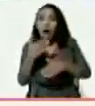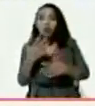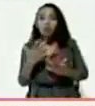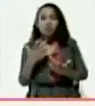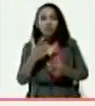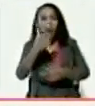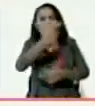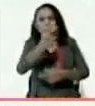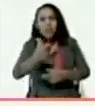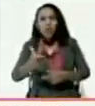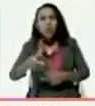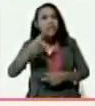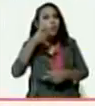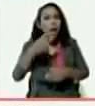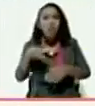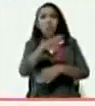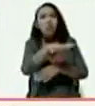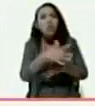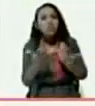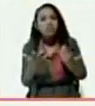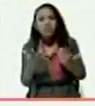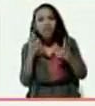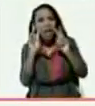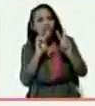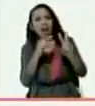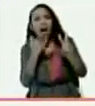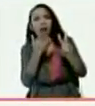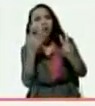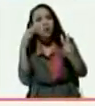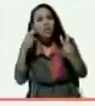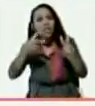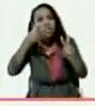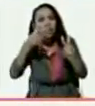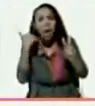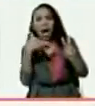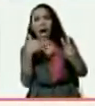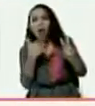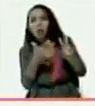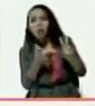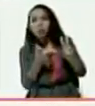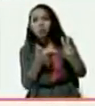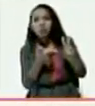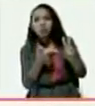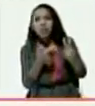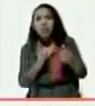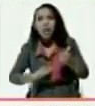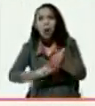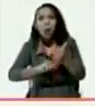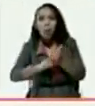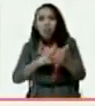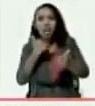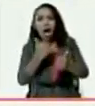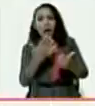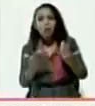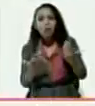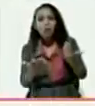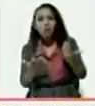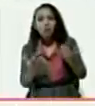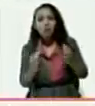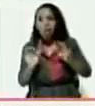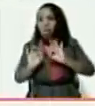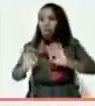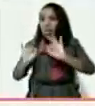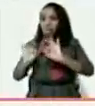la gente de seguridad? ¿Alguien ve a alguien, a alguno de seguridad que lo apoye? Creo que nadie,